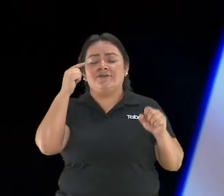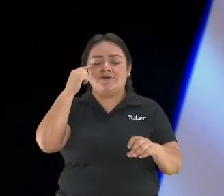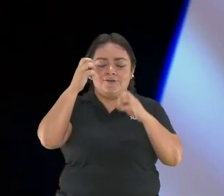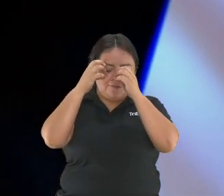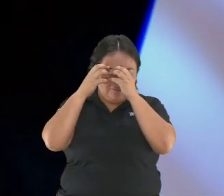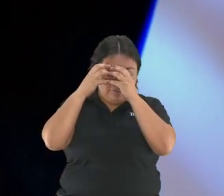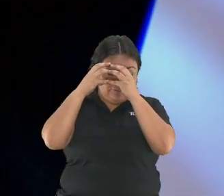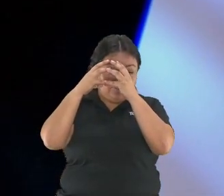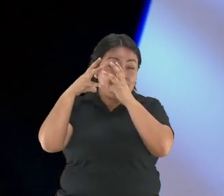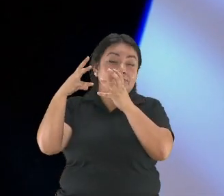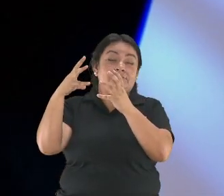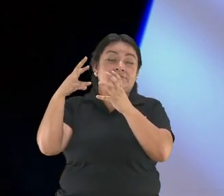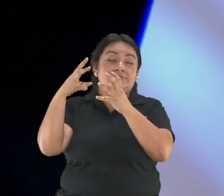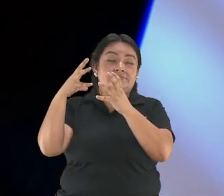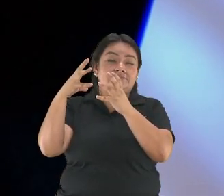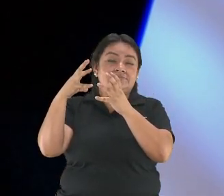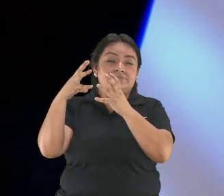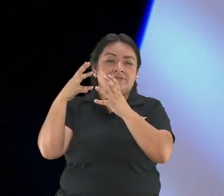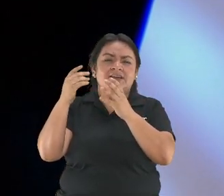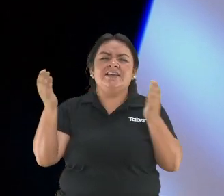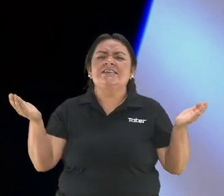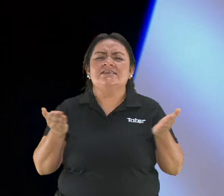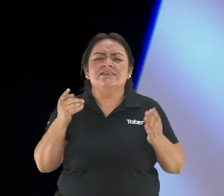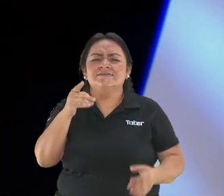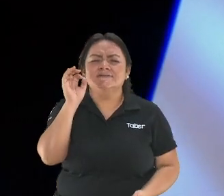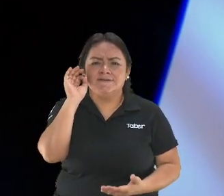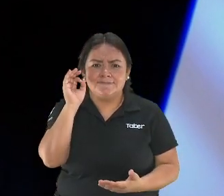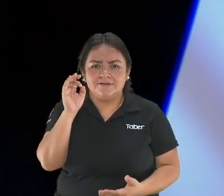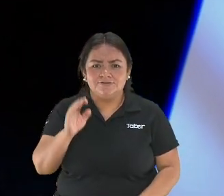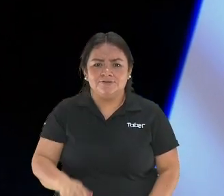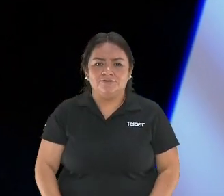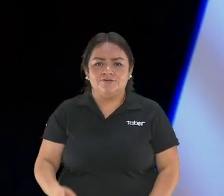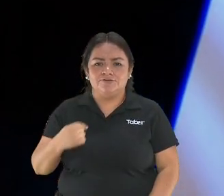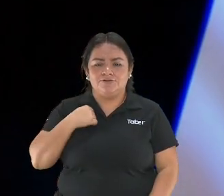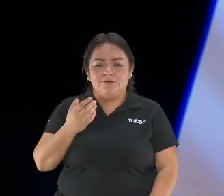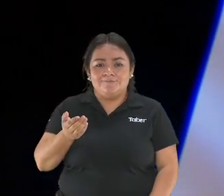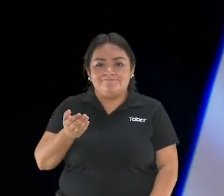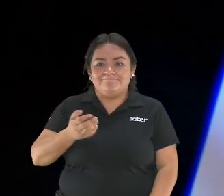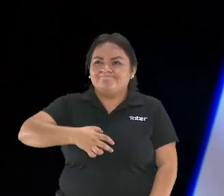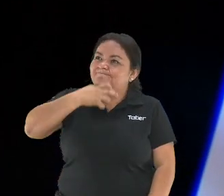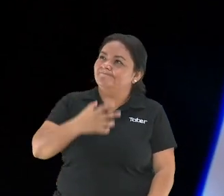inflamado y qué hace pastor me enojo